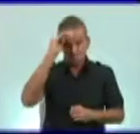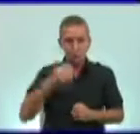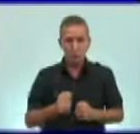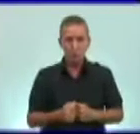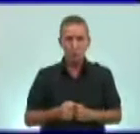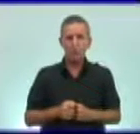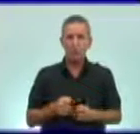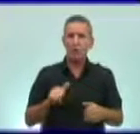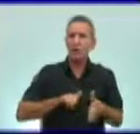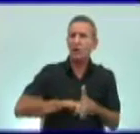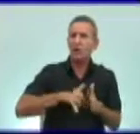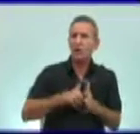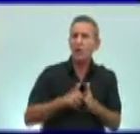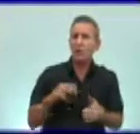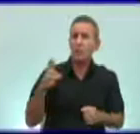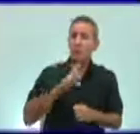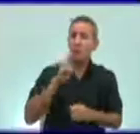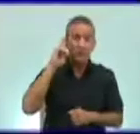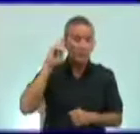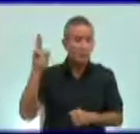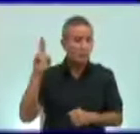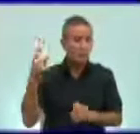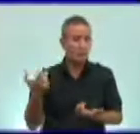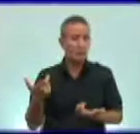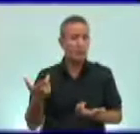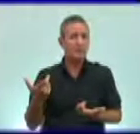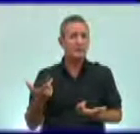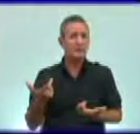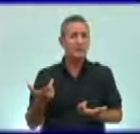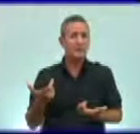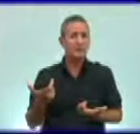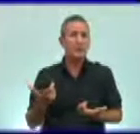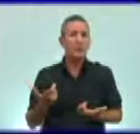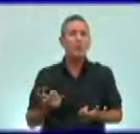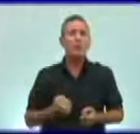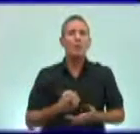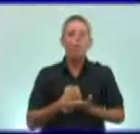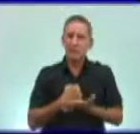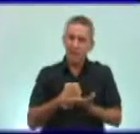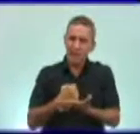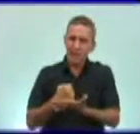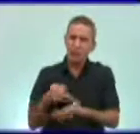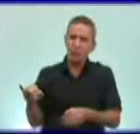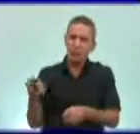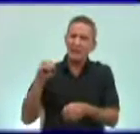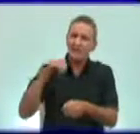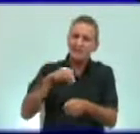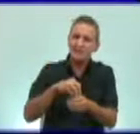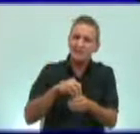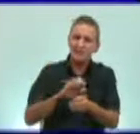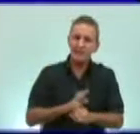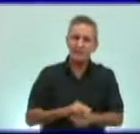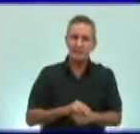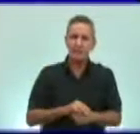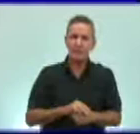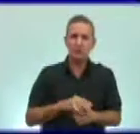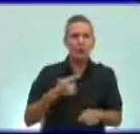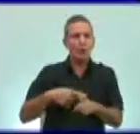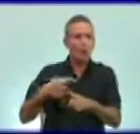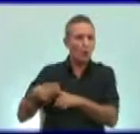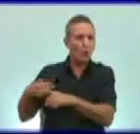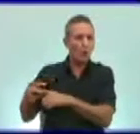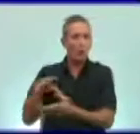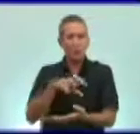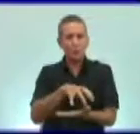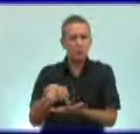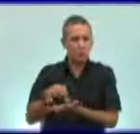un proyecto revolucionario porque es un proyecto emancipador que integra las demás regiones, que